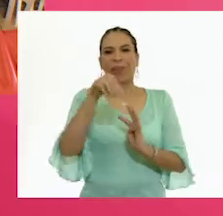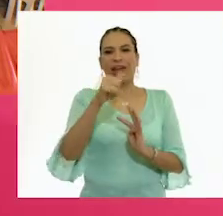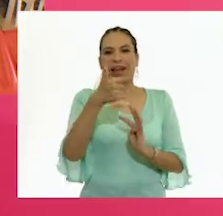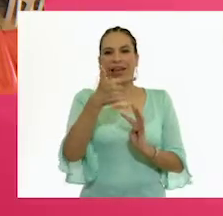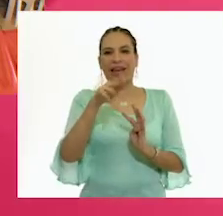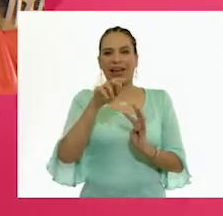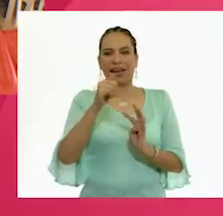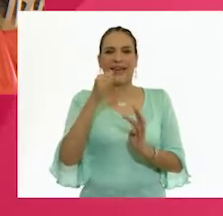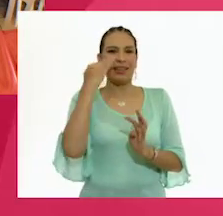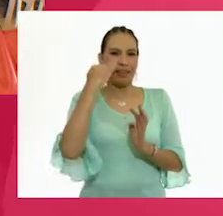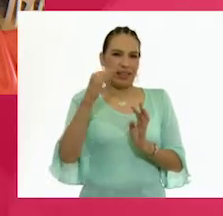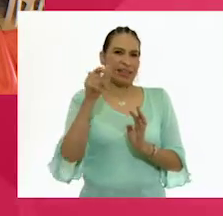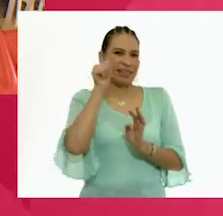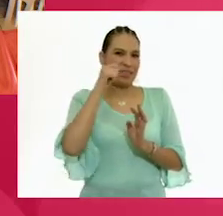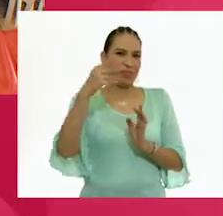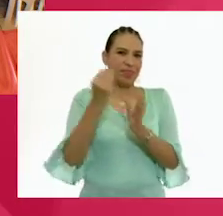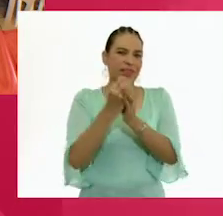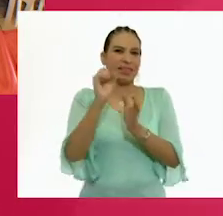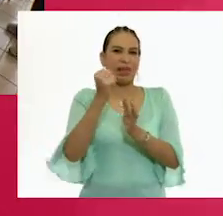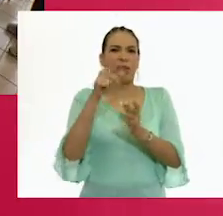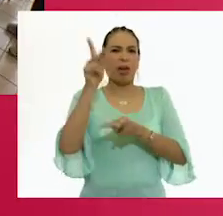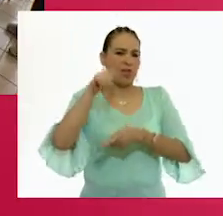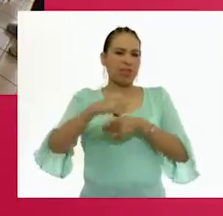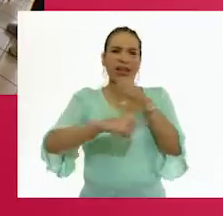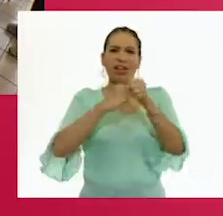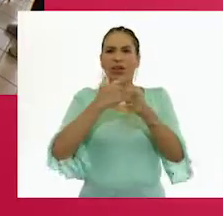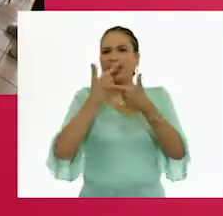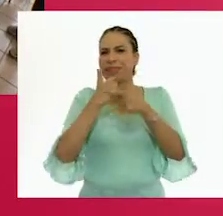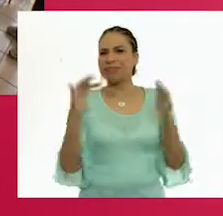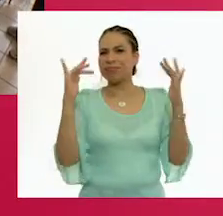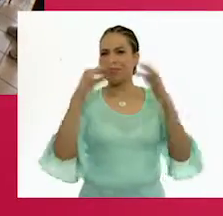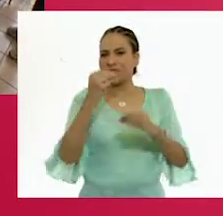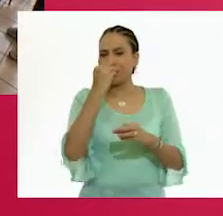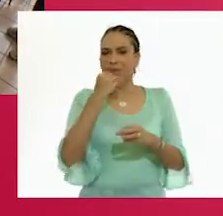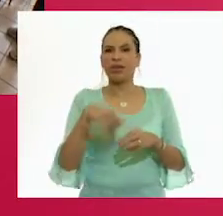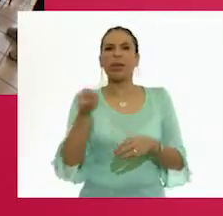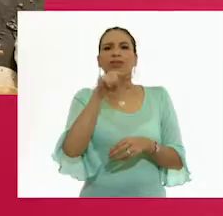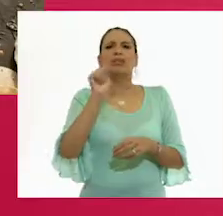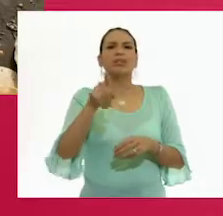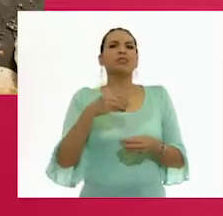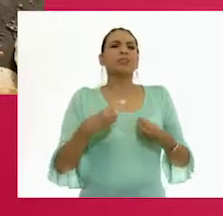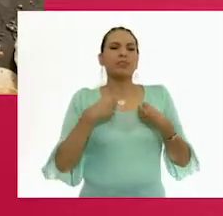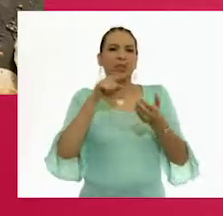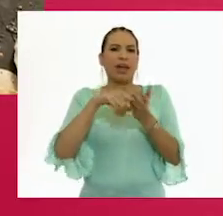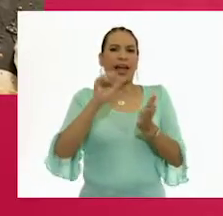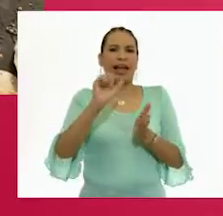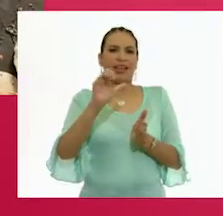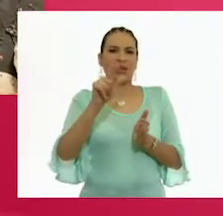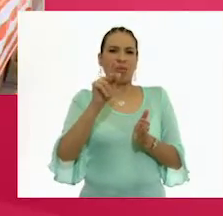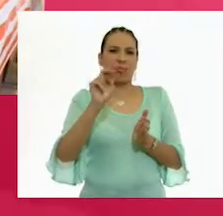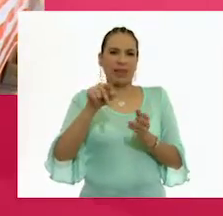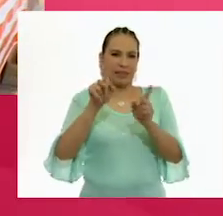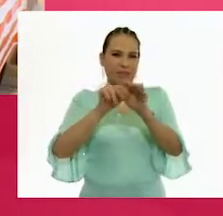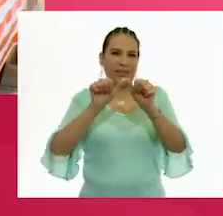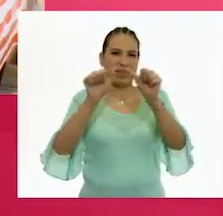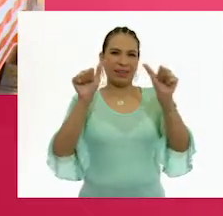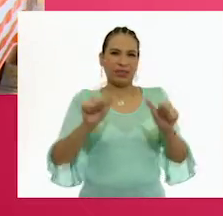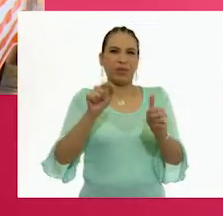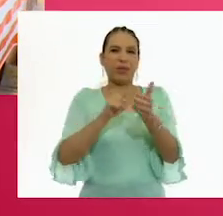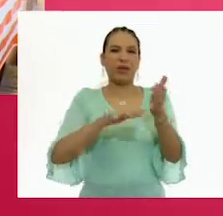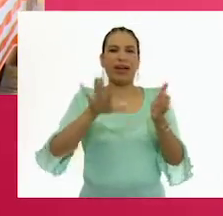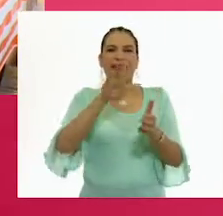pero aquí tenemos todo el año para quien guste venir a visitarnos. Ivonne, ¿qué es para ti estar aquí en Actopan, ser de esta tierra, ser de Hidalgo? Pues